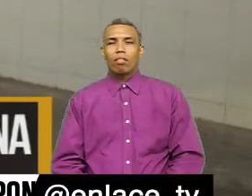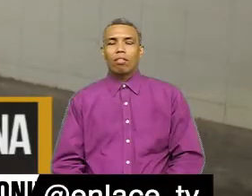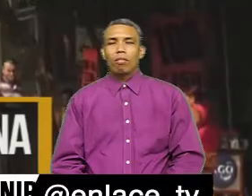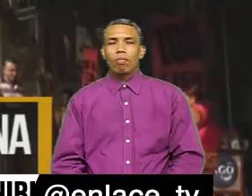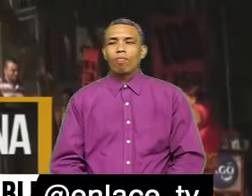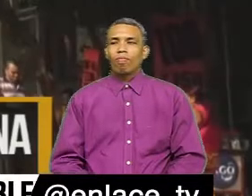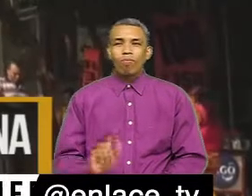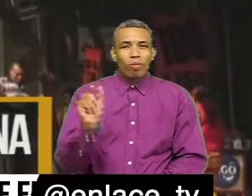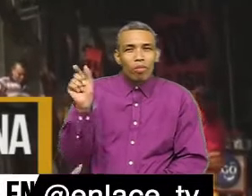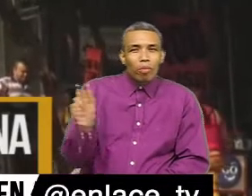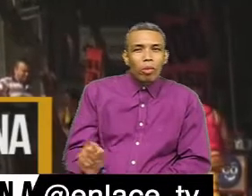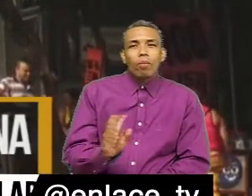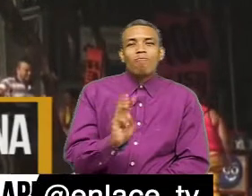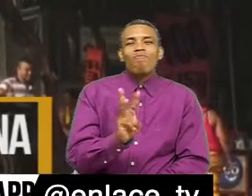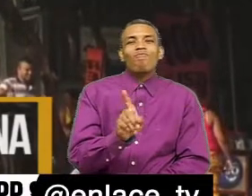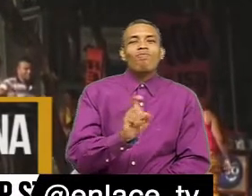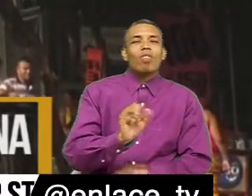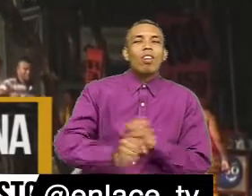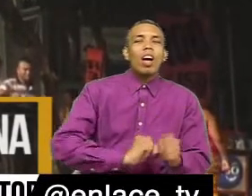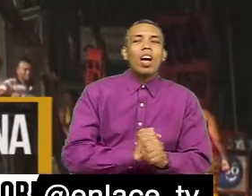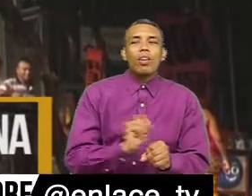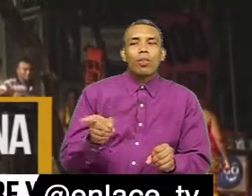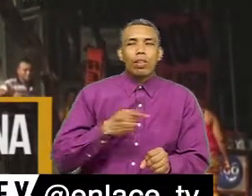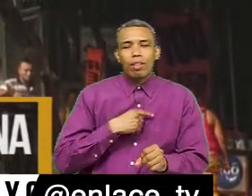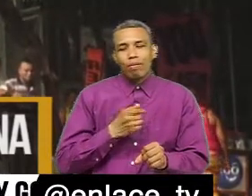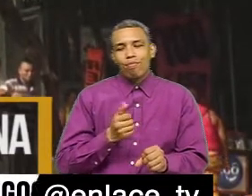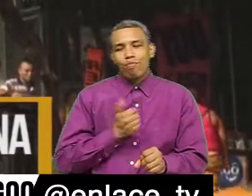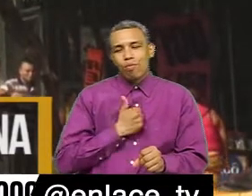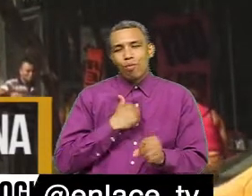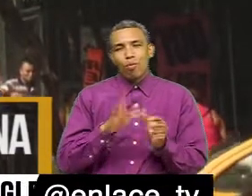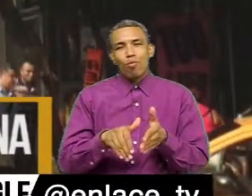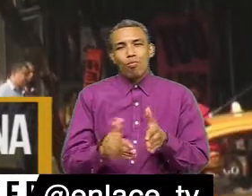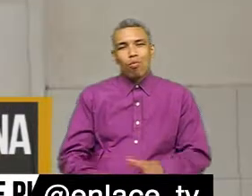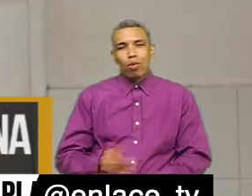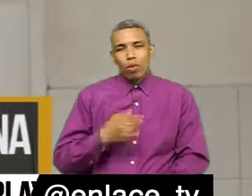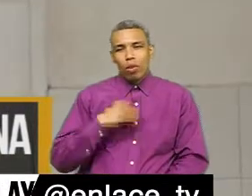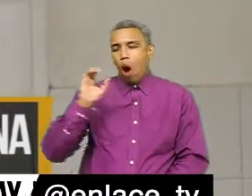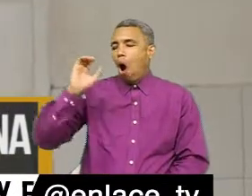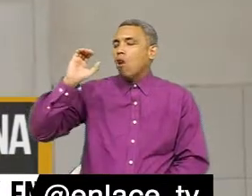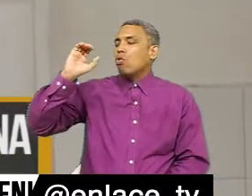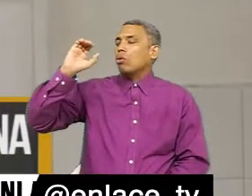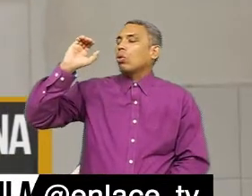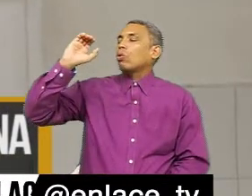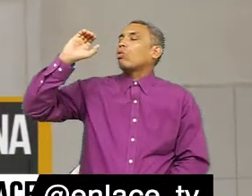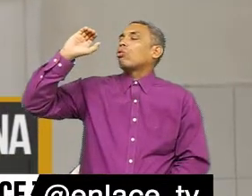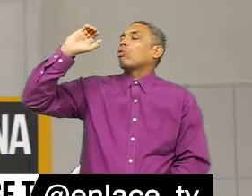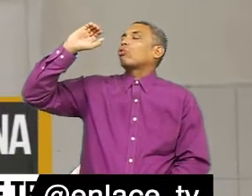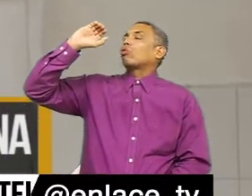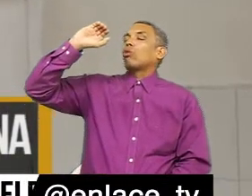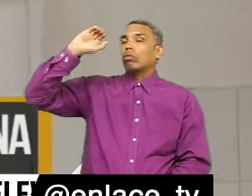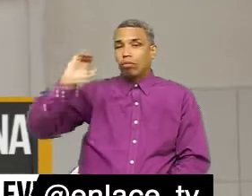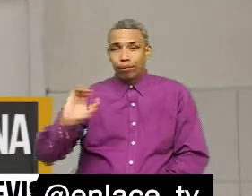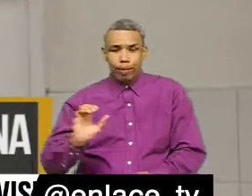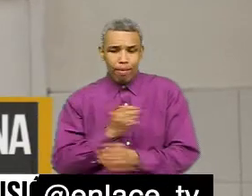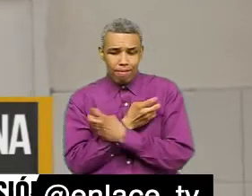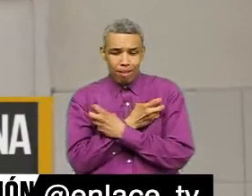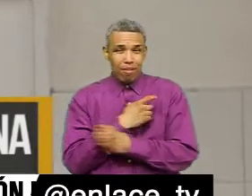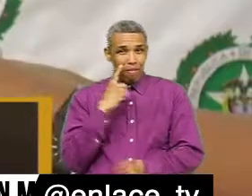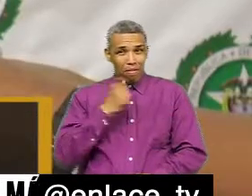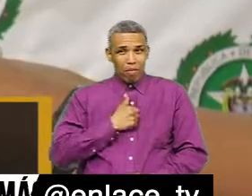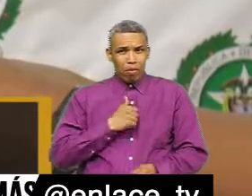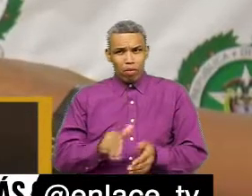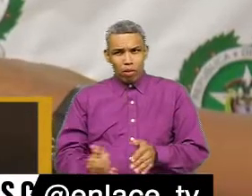estaba pagando una pena por el delito de porte y tráfico de estupefacientes. ¿Se descarta que haya sido atacado al interior del penal? Sí, esa información no la tenemos